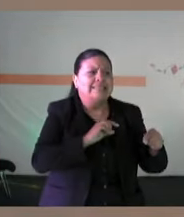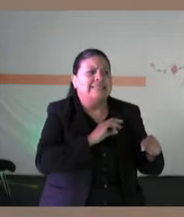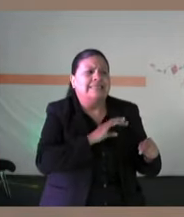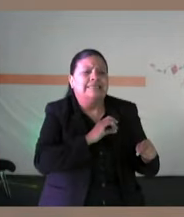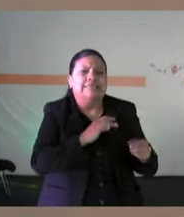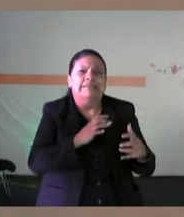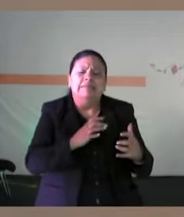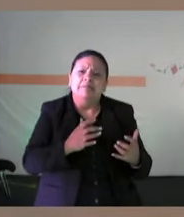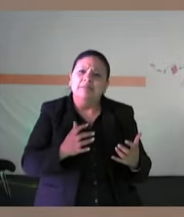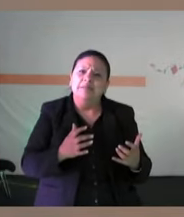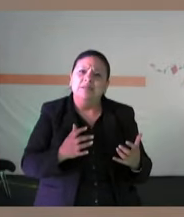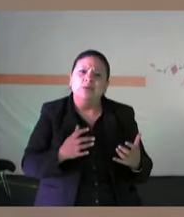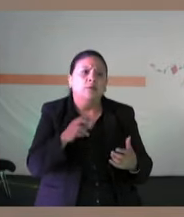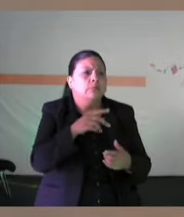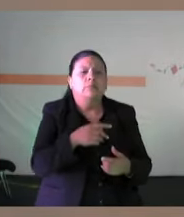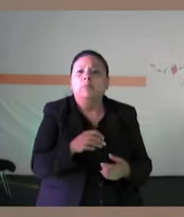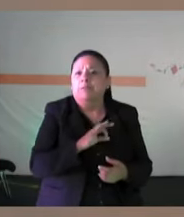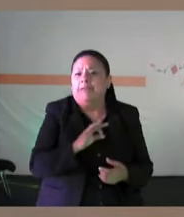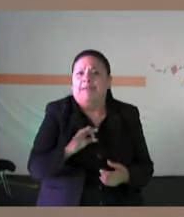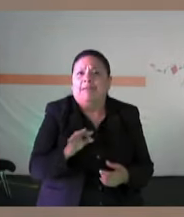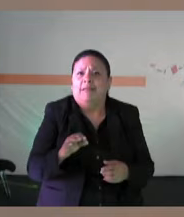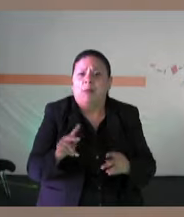Agarren un periódico.